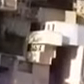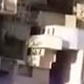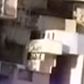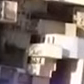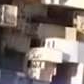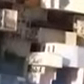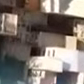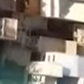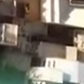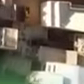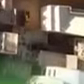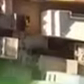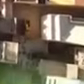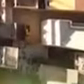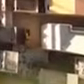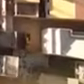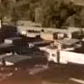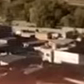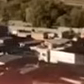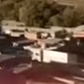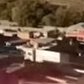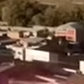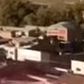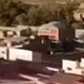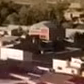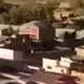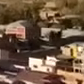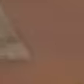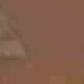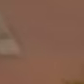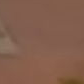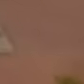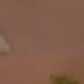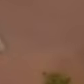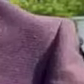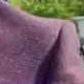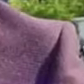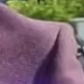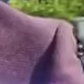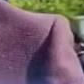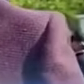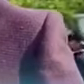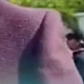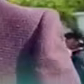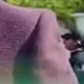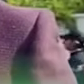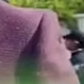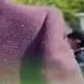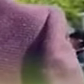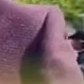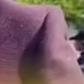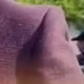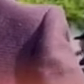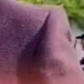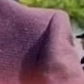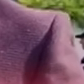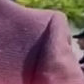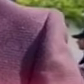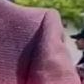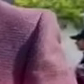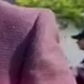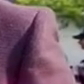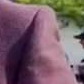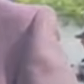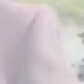de hacer conocer, digamos, parte de nuestro turismo. Sean fraternos que tengan esa convicción de fe, en principio, y de